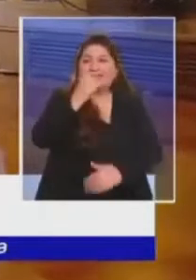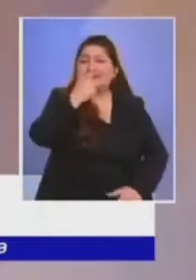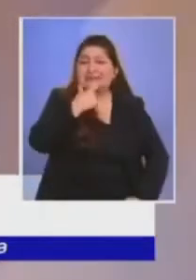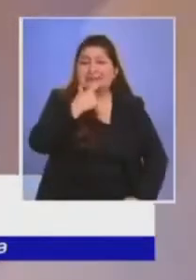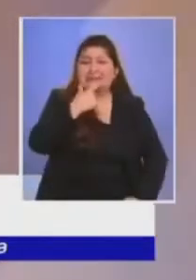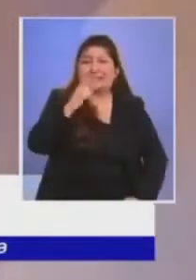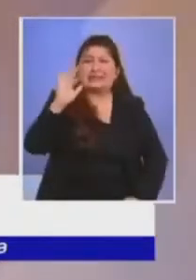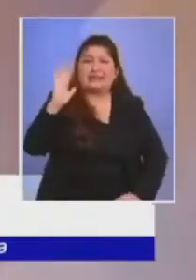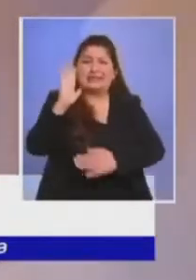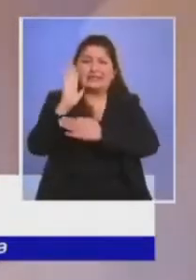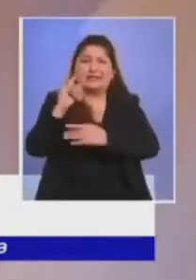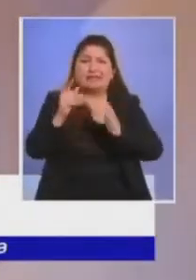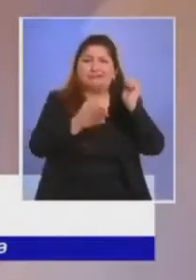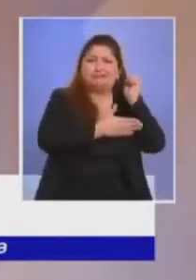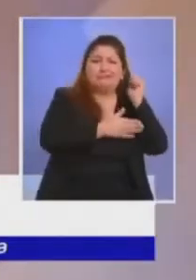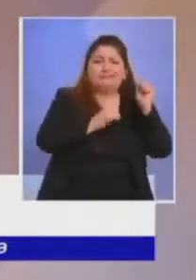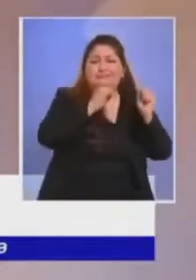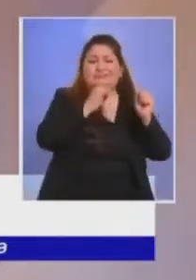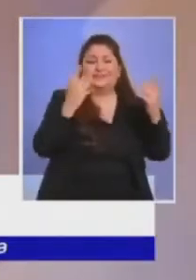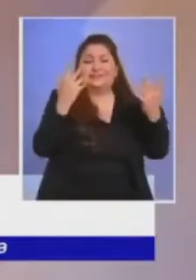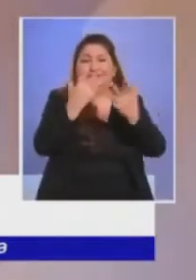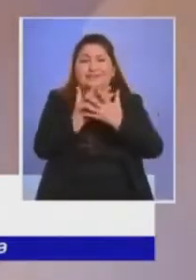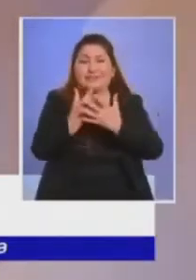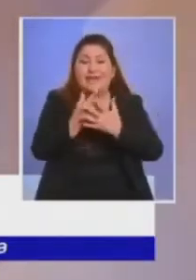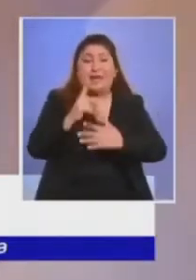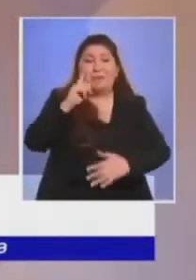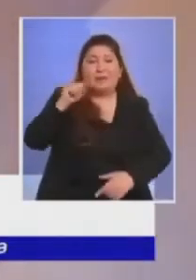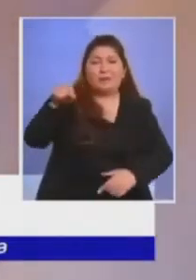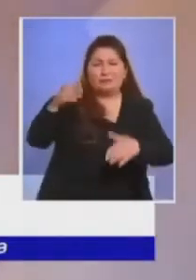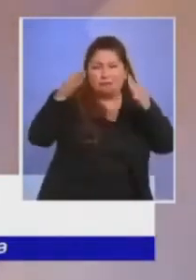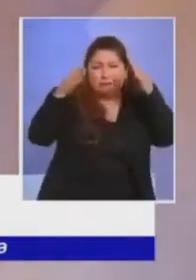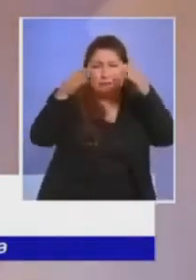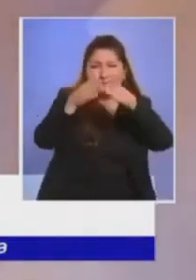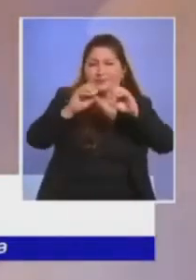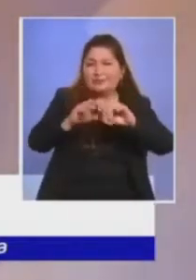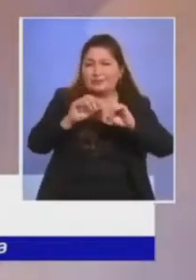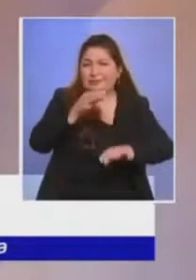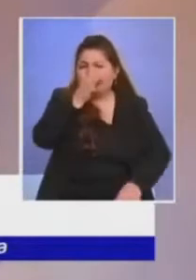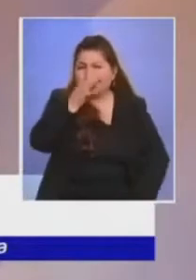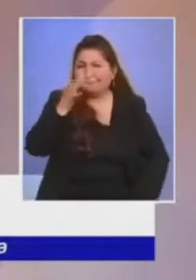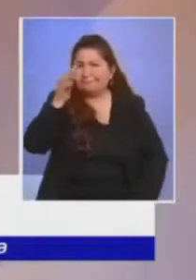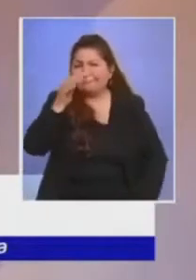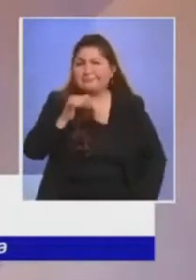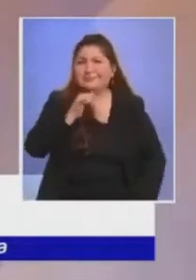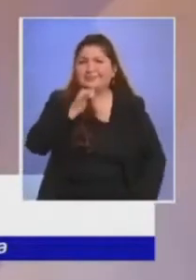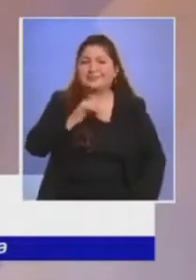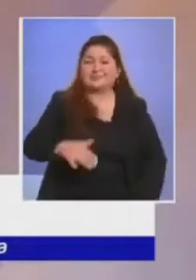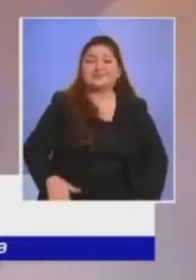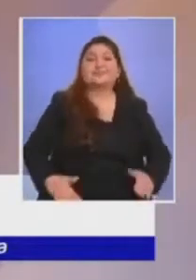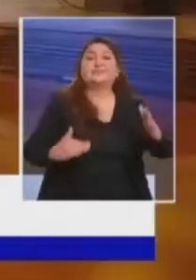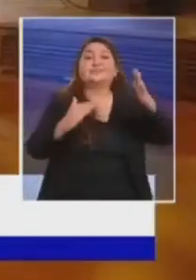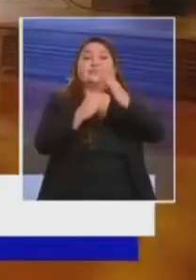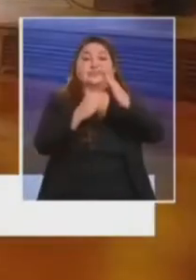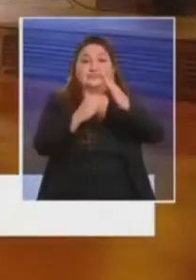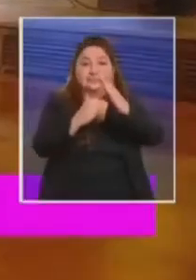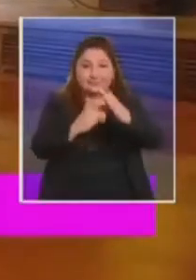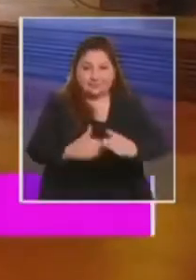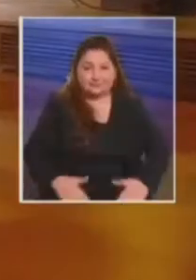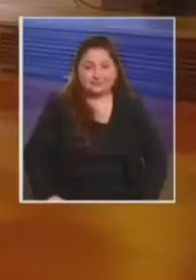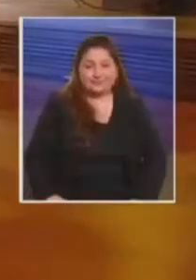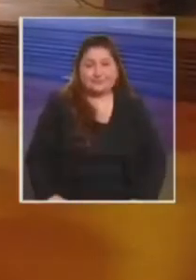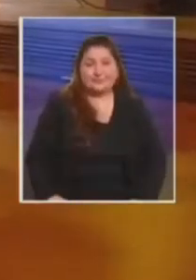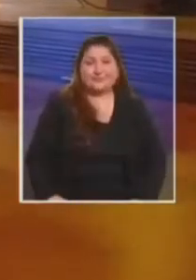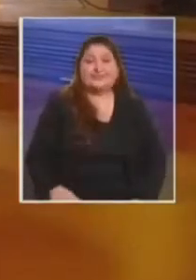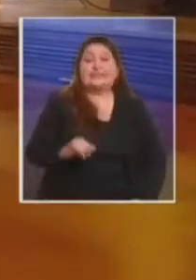que nos aclare si es él está o no por el lucro a secas en la educación. Muchísimas gracias. Y me di cuenta, gracias. Tenemos tiempo en todo